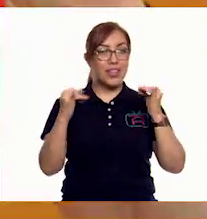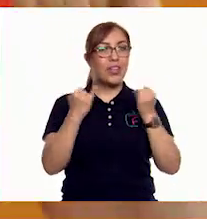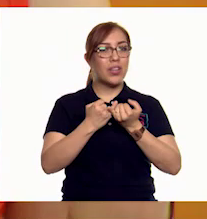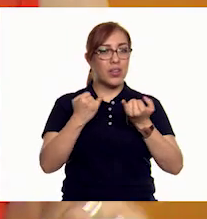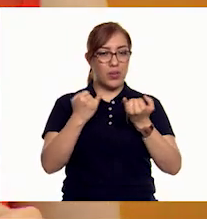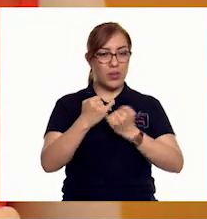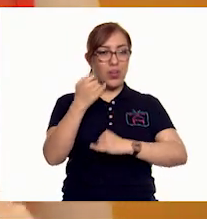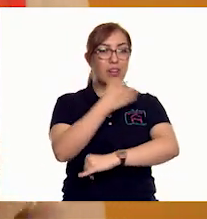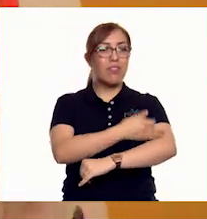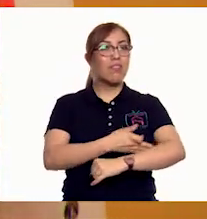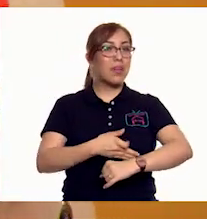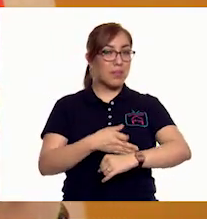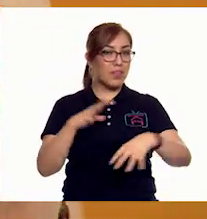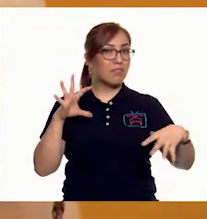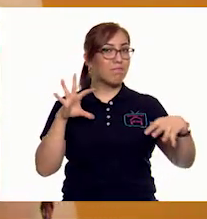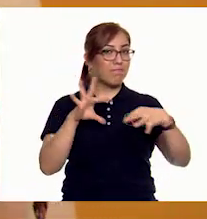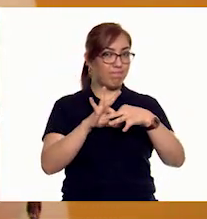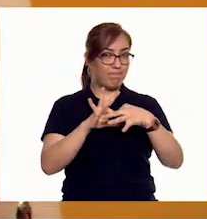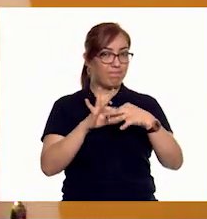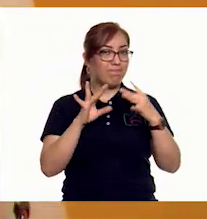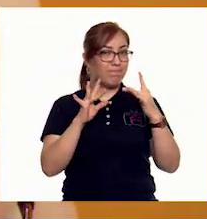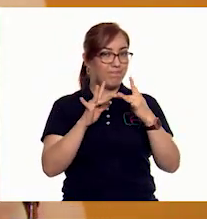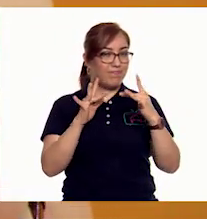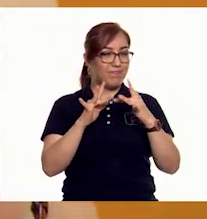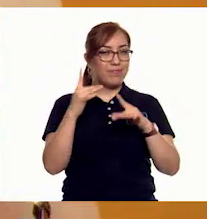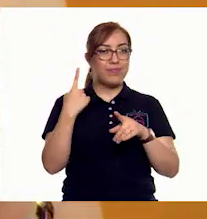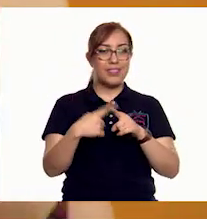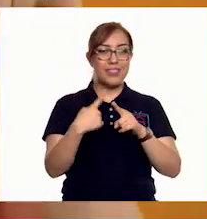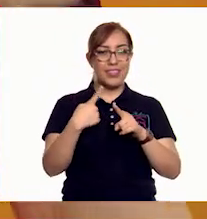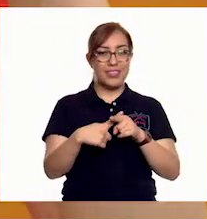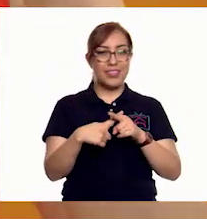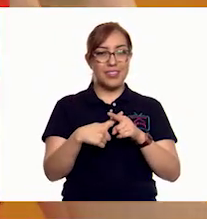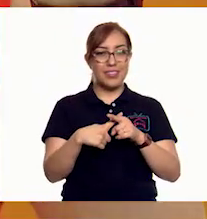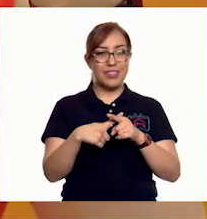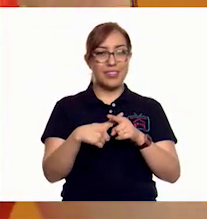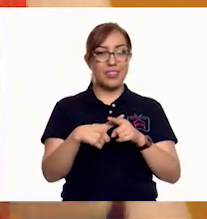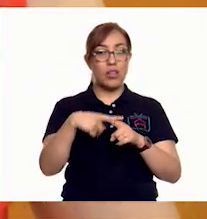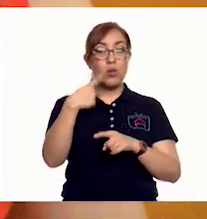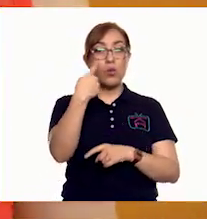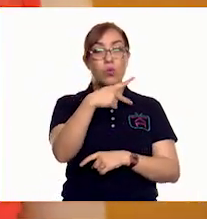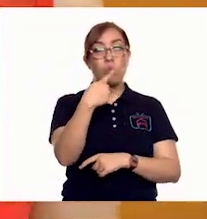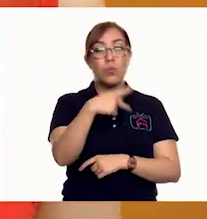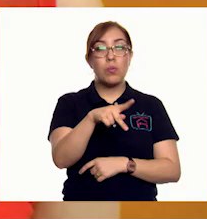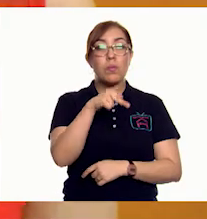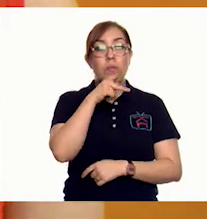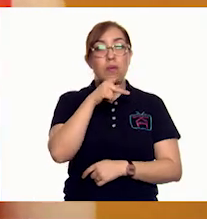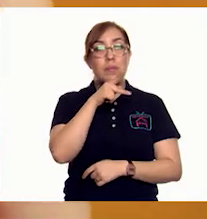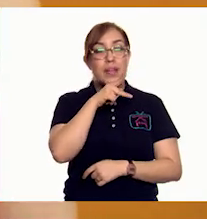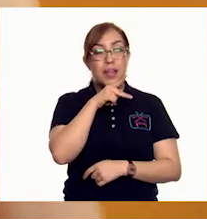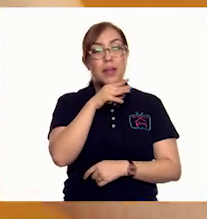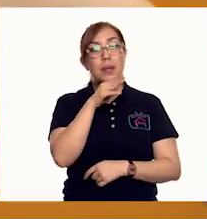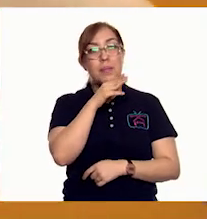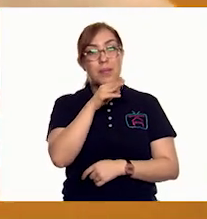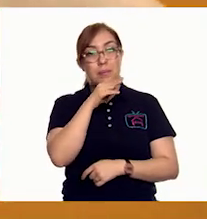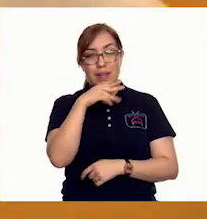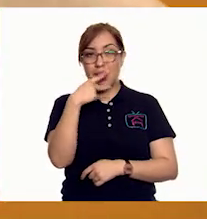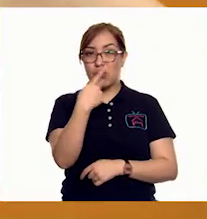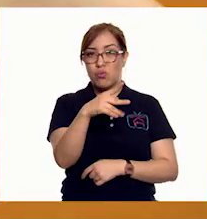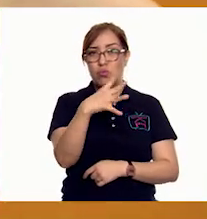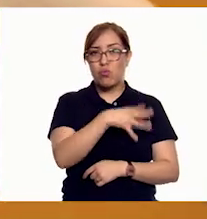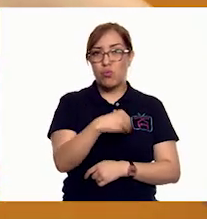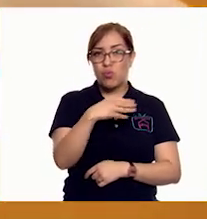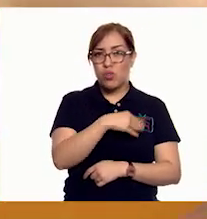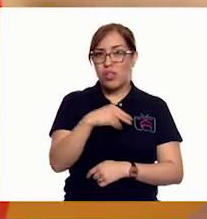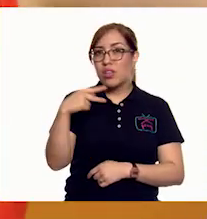familia directa. Familia y directa. Se trata de el hijo de tus papás, que es tuyo. ¿El hijo de mis